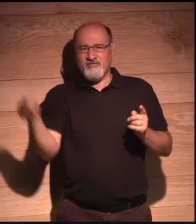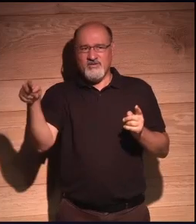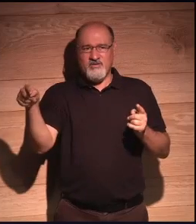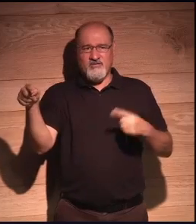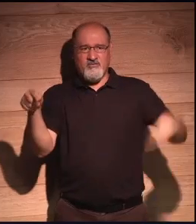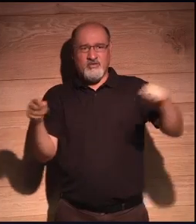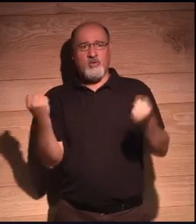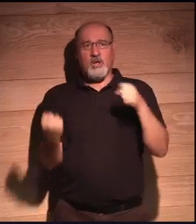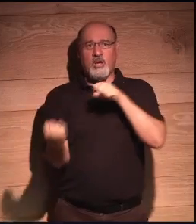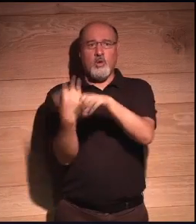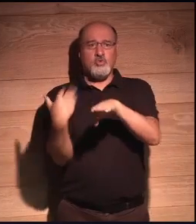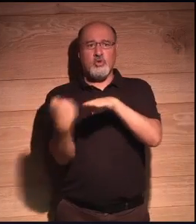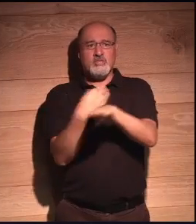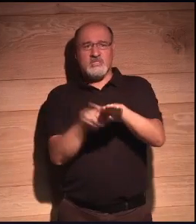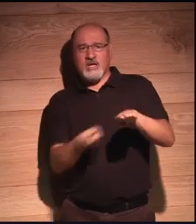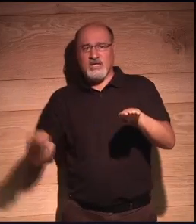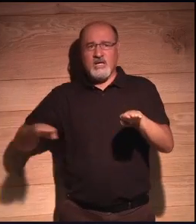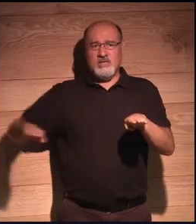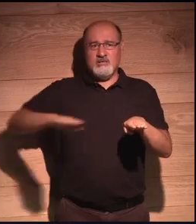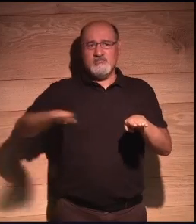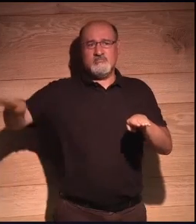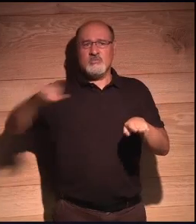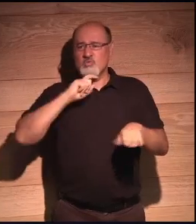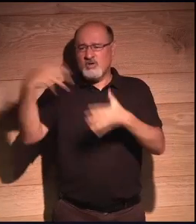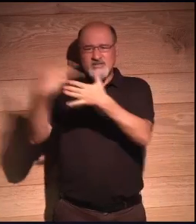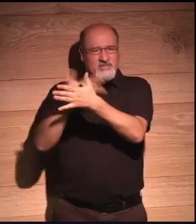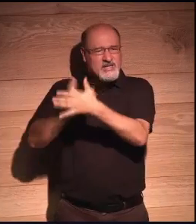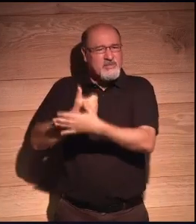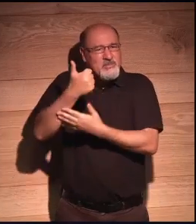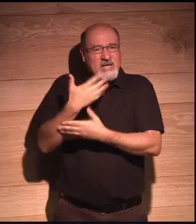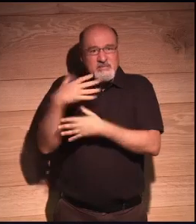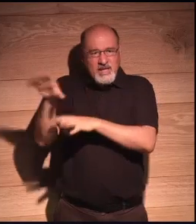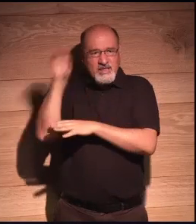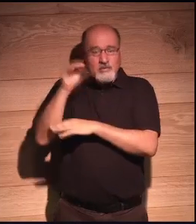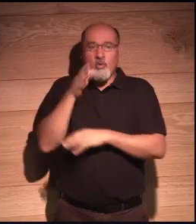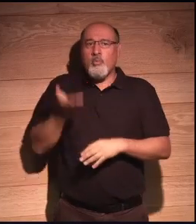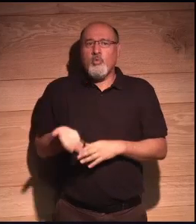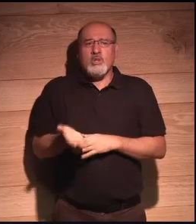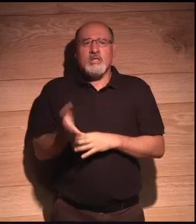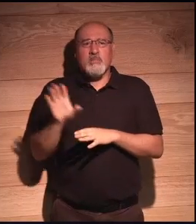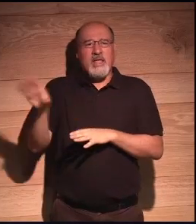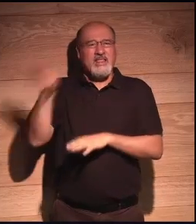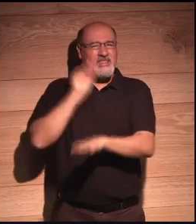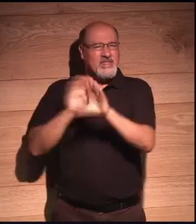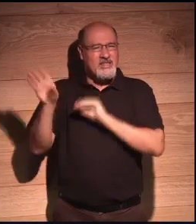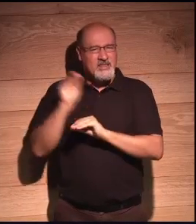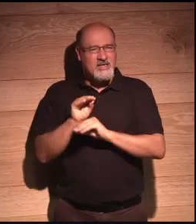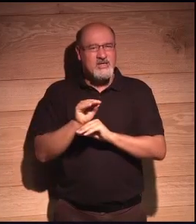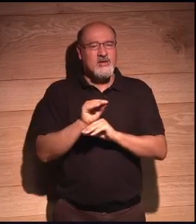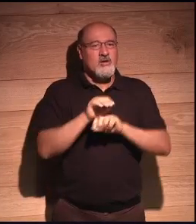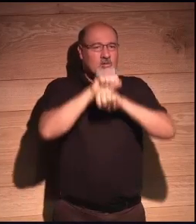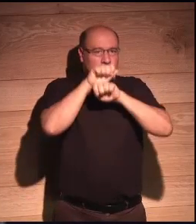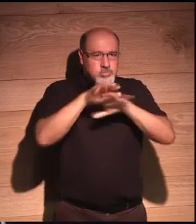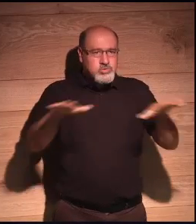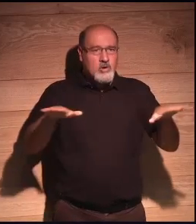carril, o sea, esto, por favor, explicarme un poquillo más, o sea, porque creo que es importante para decelerar, para que lleguen más